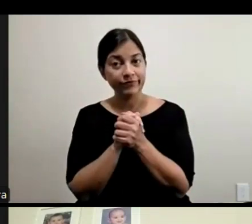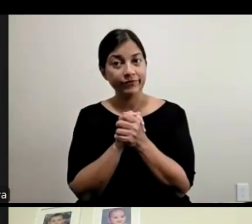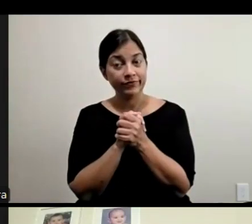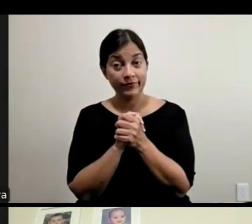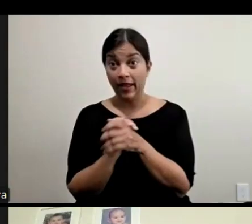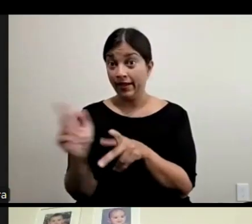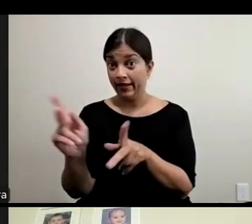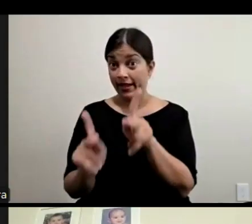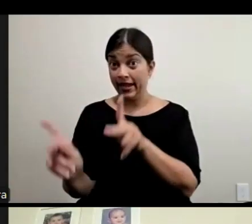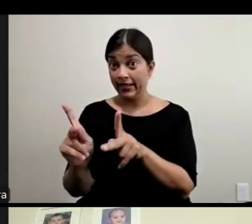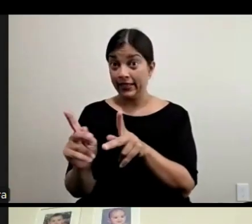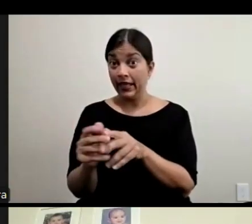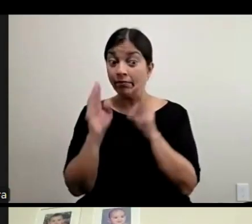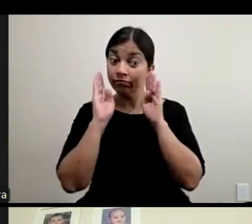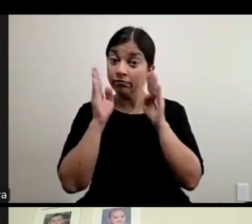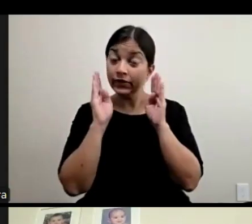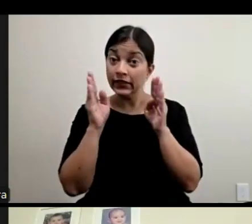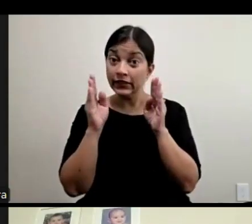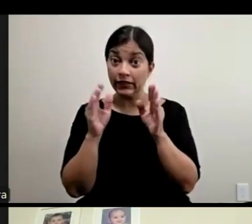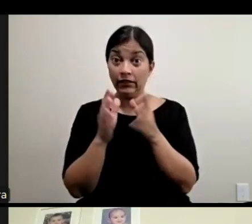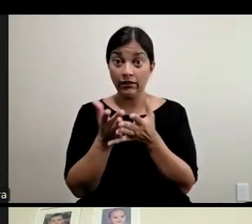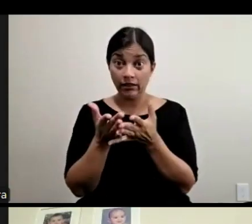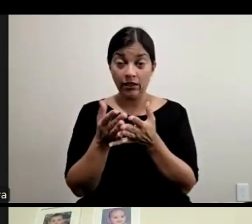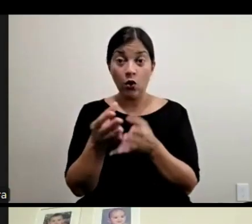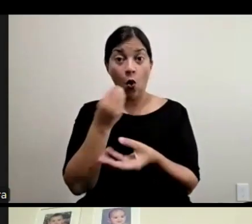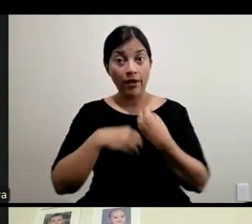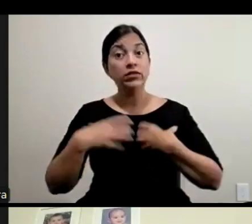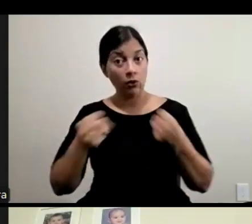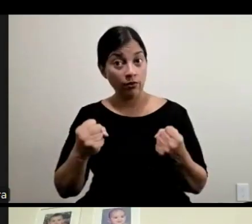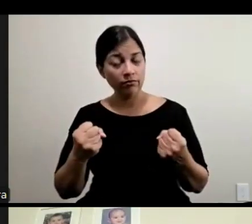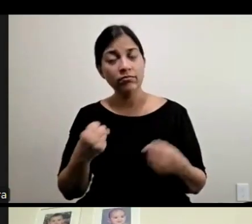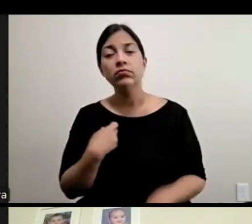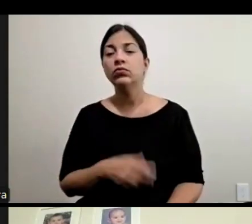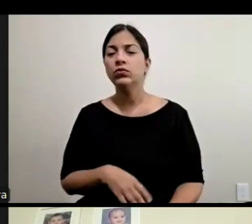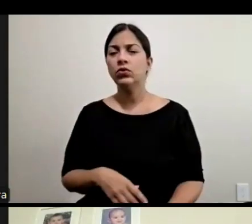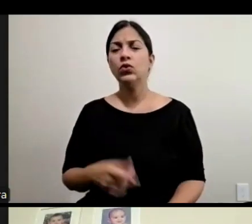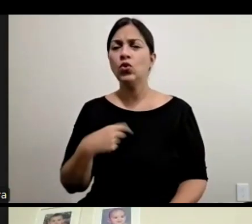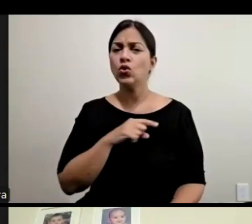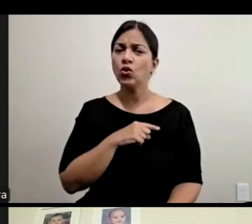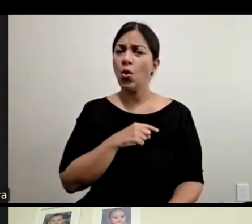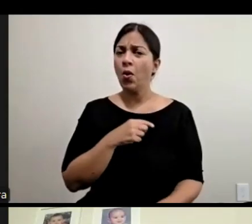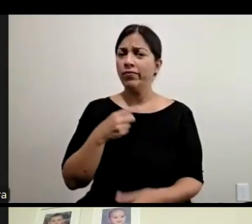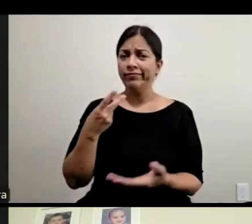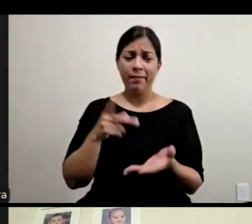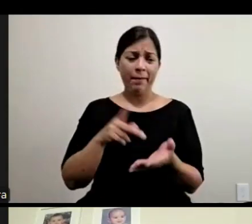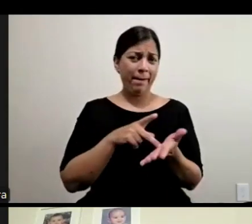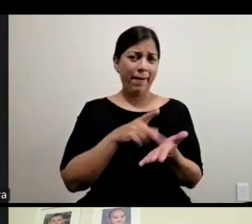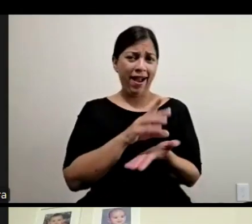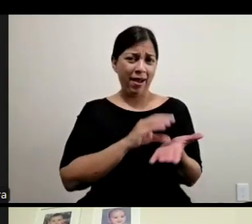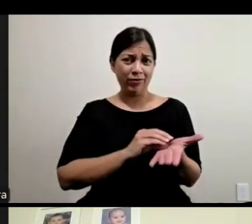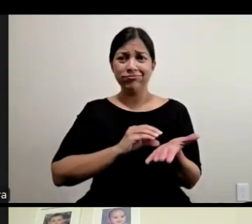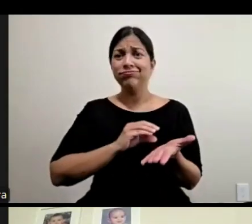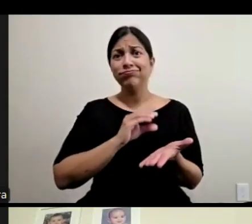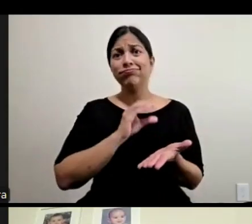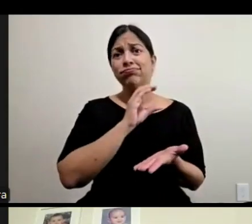preocupa por su tipo y calidad de alimentación, normalmente pagamos cantidades más